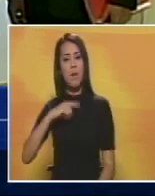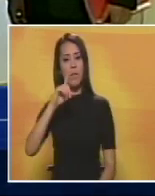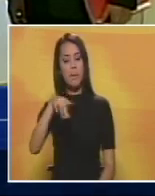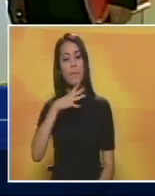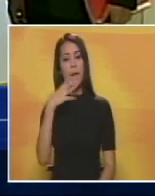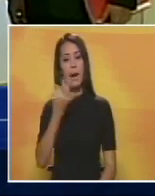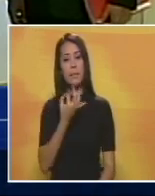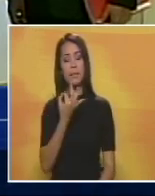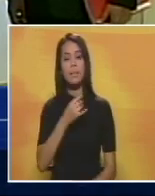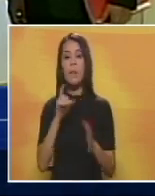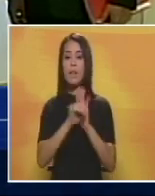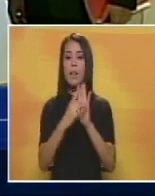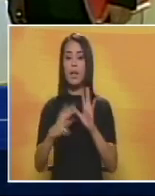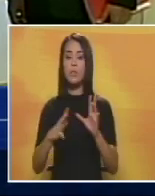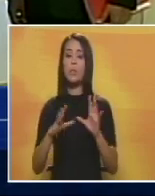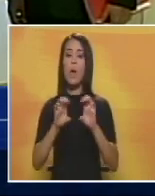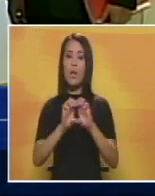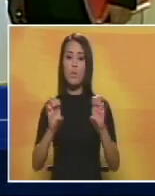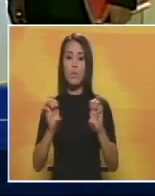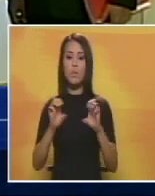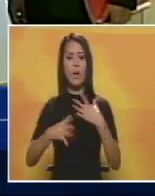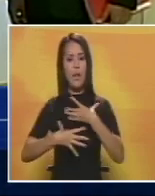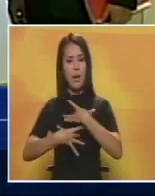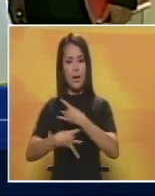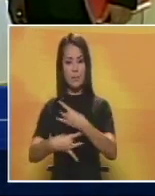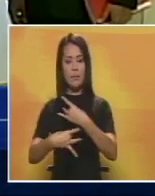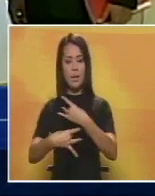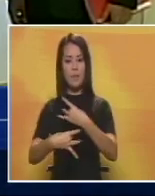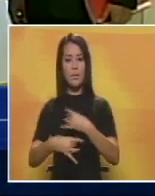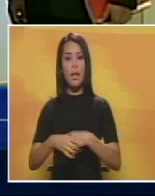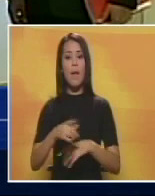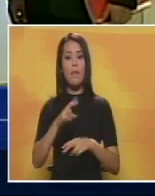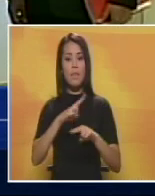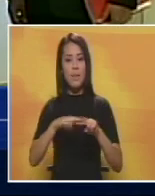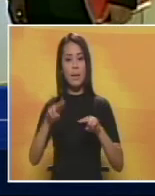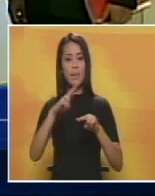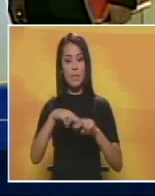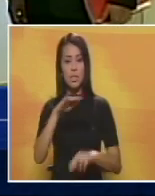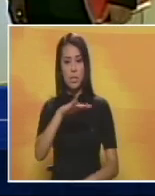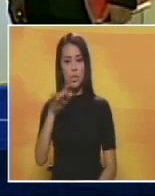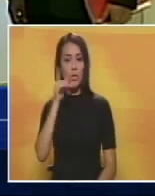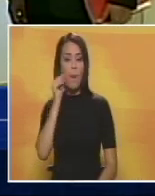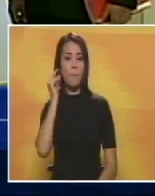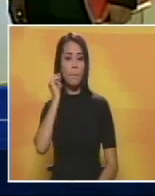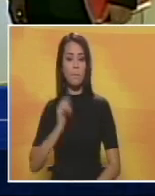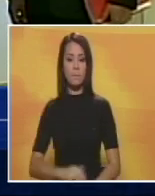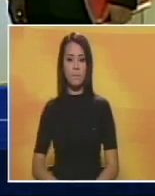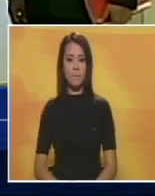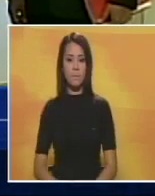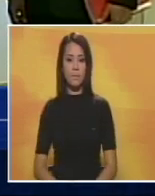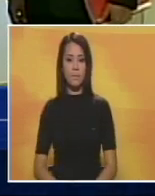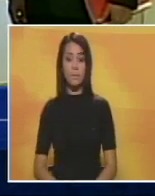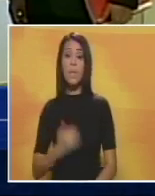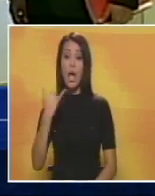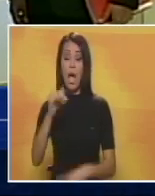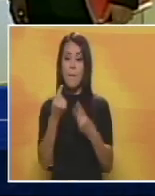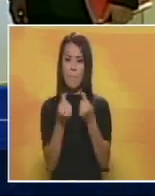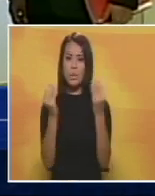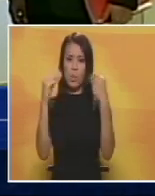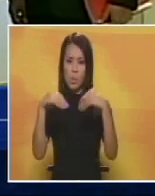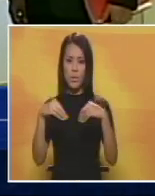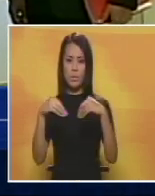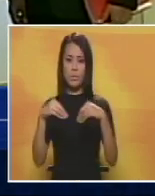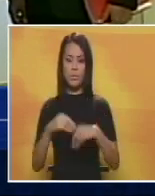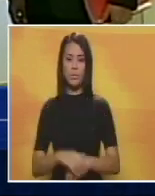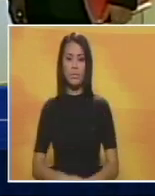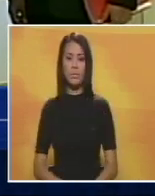derecho a la educación, en aras del interés superior de nuestros niños y de nuestras niñas. Así que hay precios acordados en